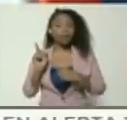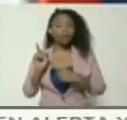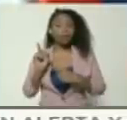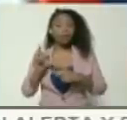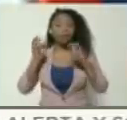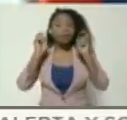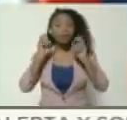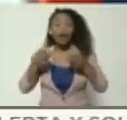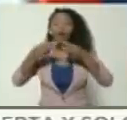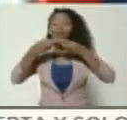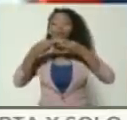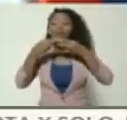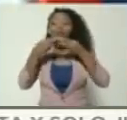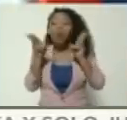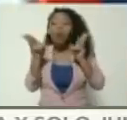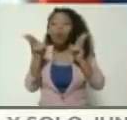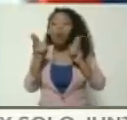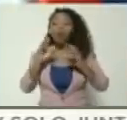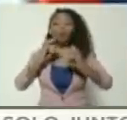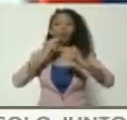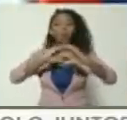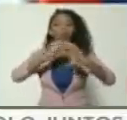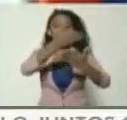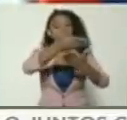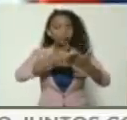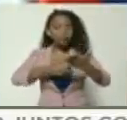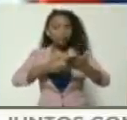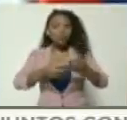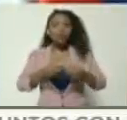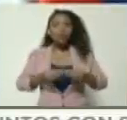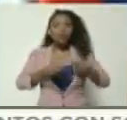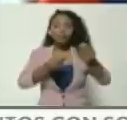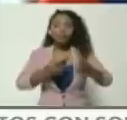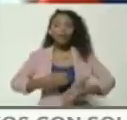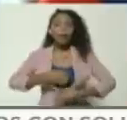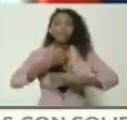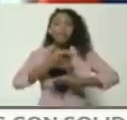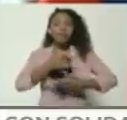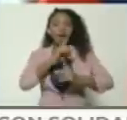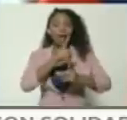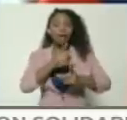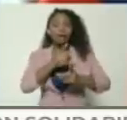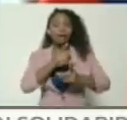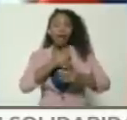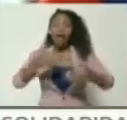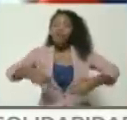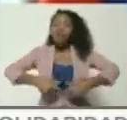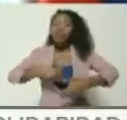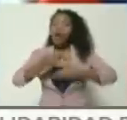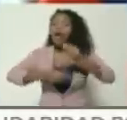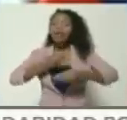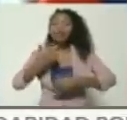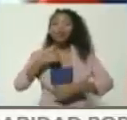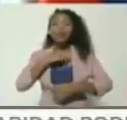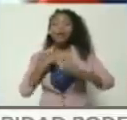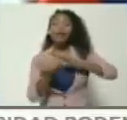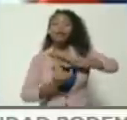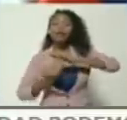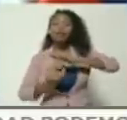hacer público un comunicado que expresa este esfuerzo hecho por nuestra